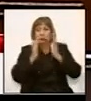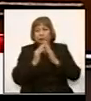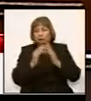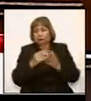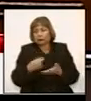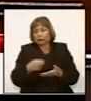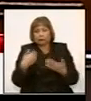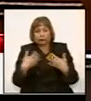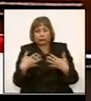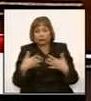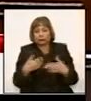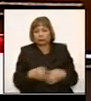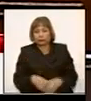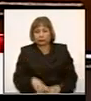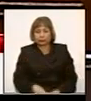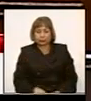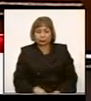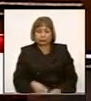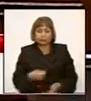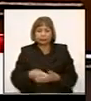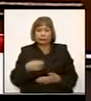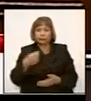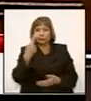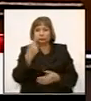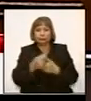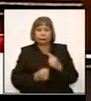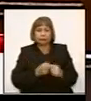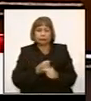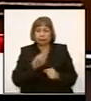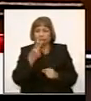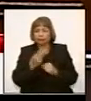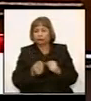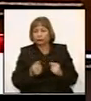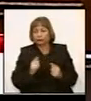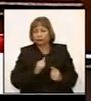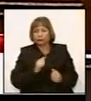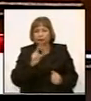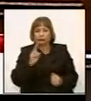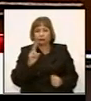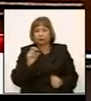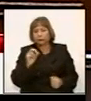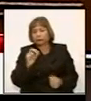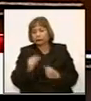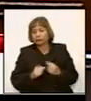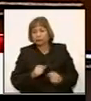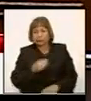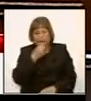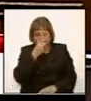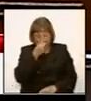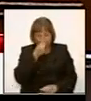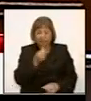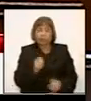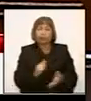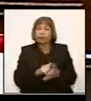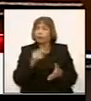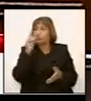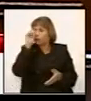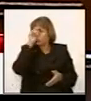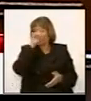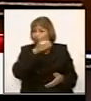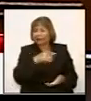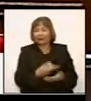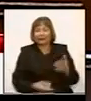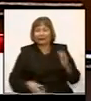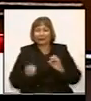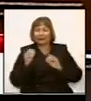porque temen que alquilándolos por un año o dos se conviertan en 10 o 20. O sea, ¿por qué? Porque es muy difícil lograr